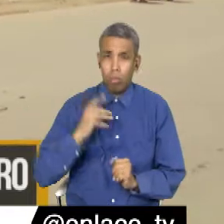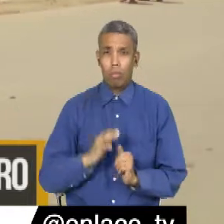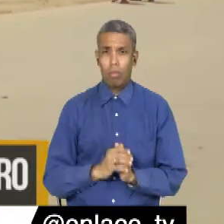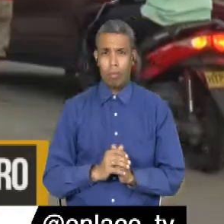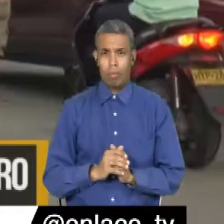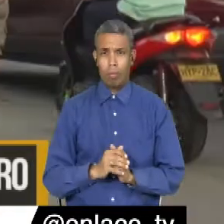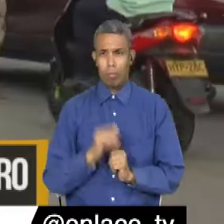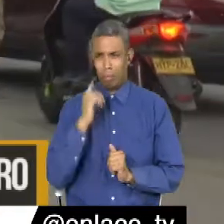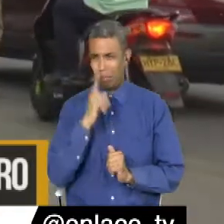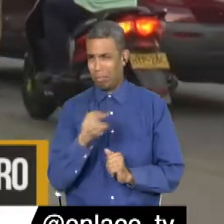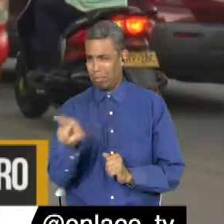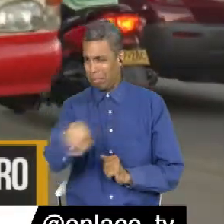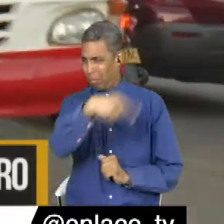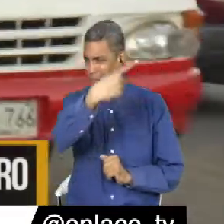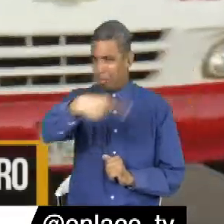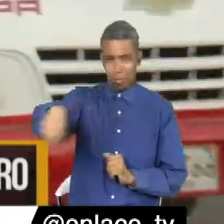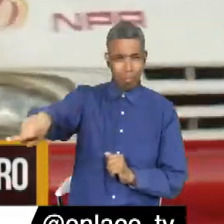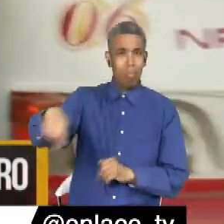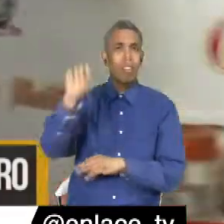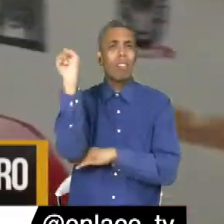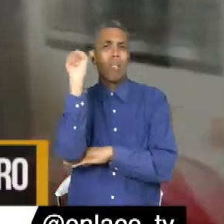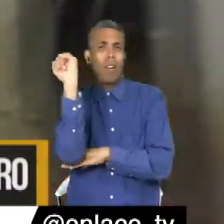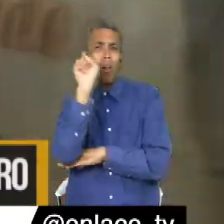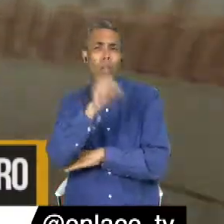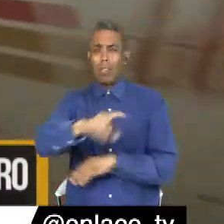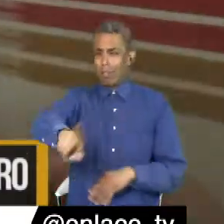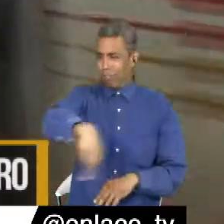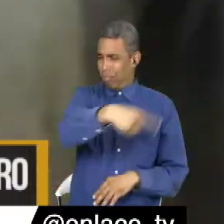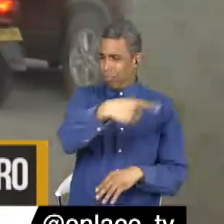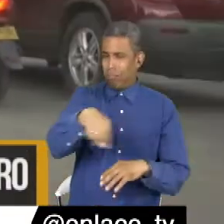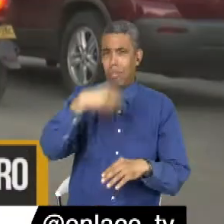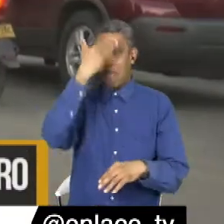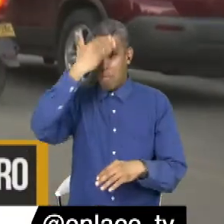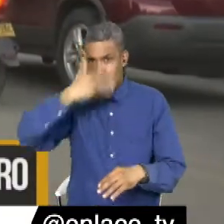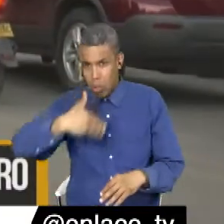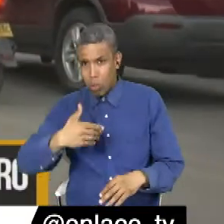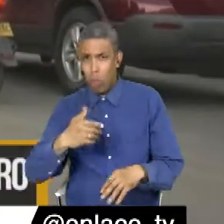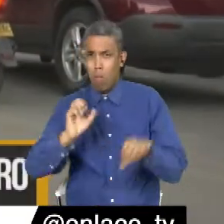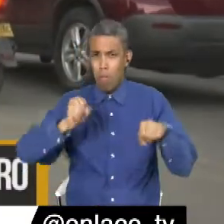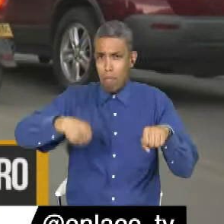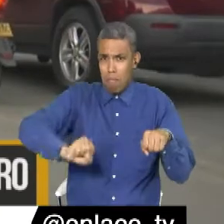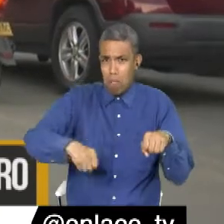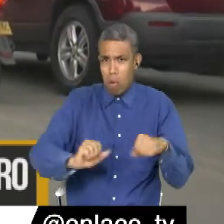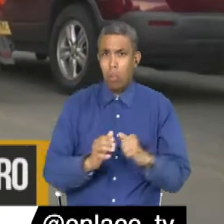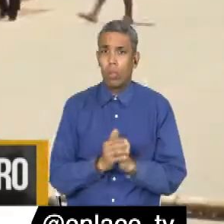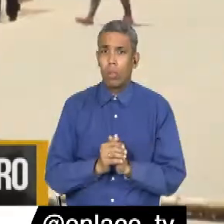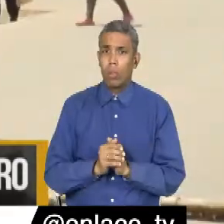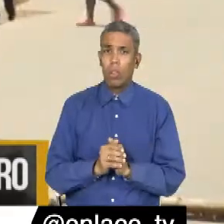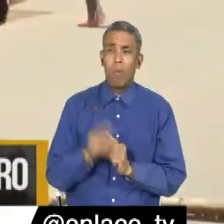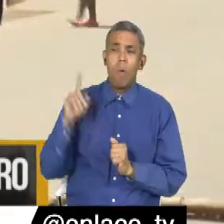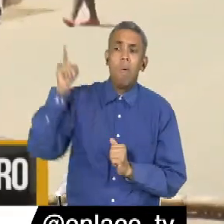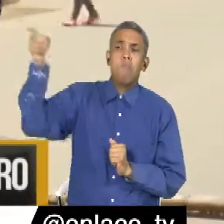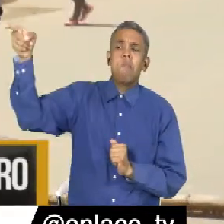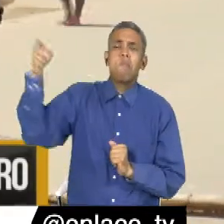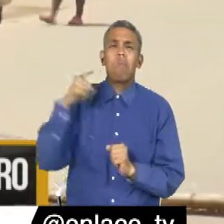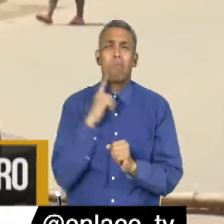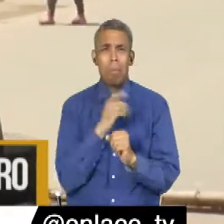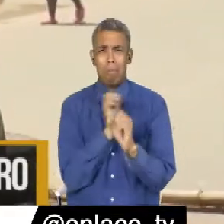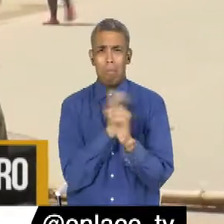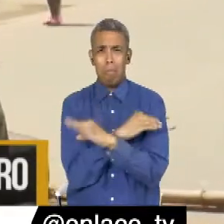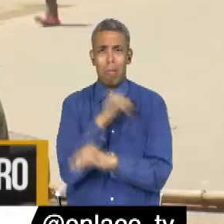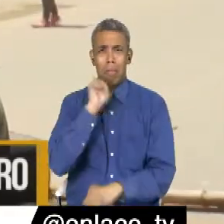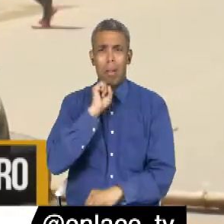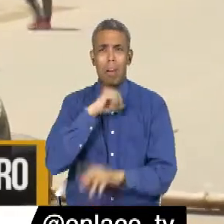120 camionetas, más vehículos particulares, buses, motos que vienen de la parte urbana de Barranca Bermeja a laborar